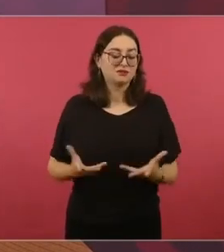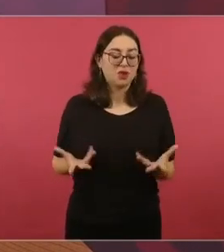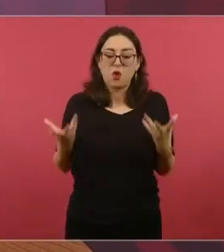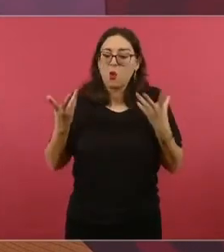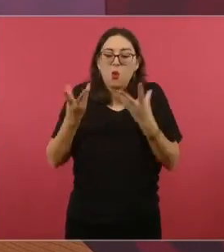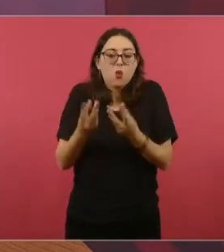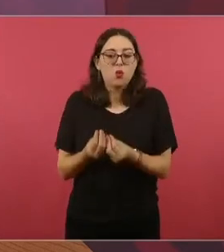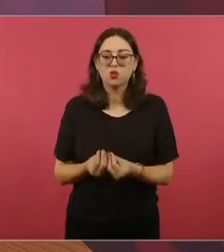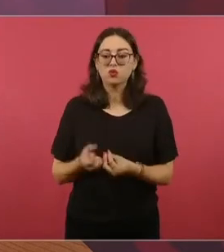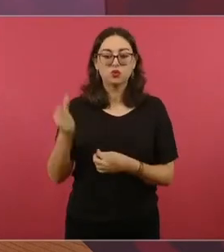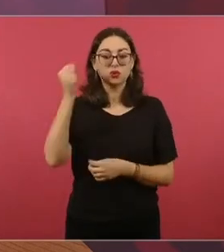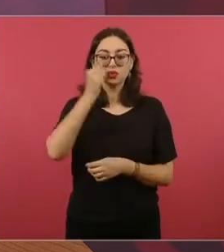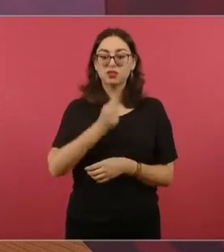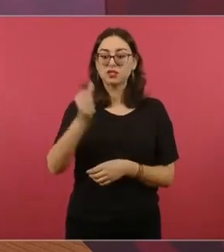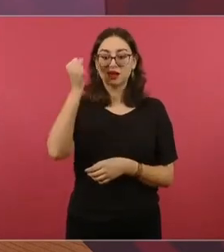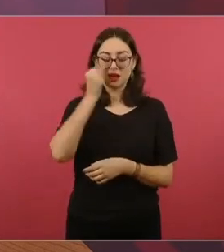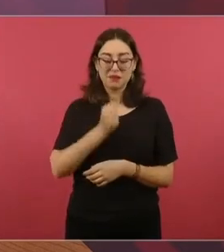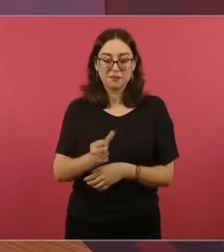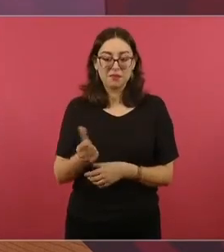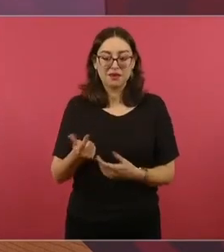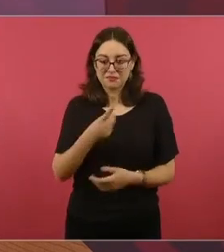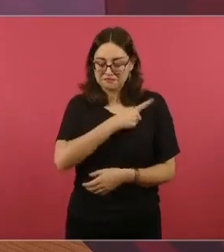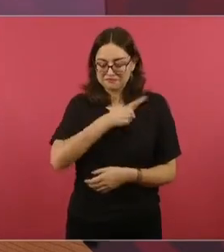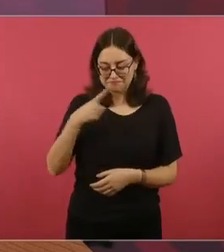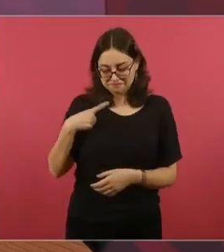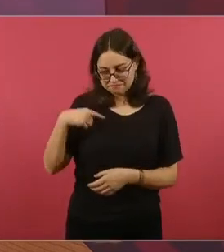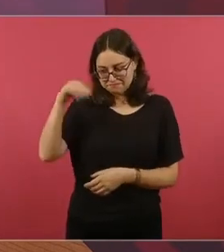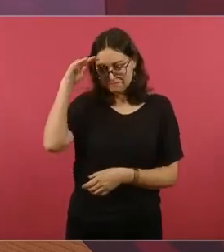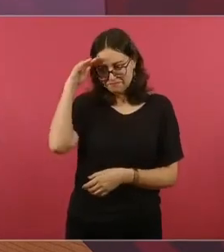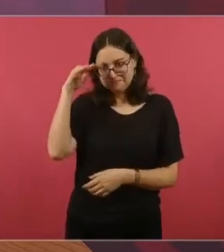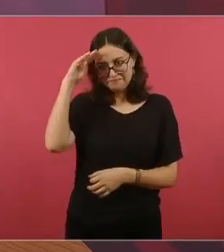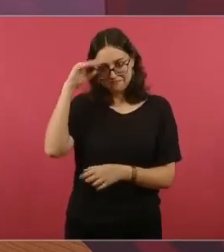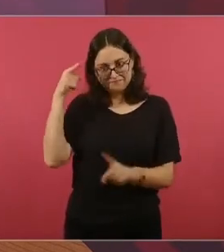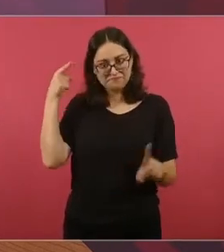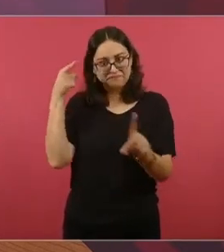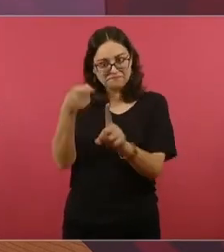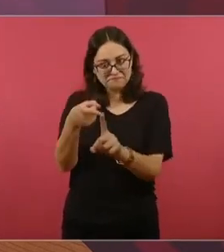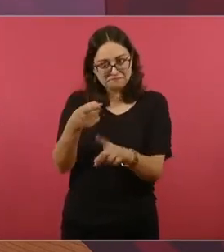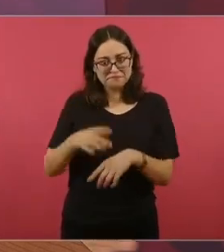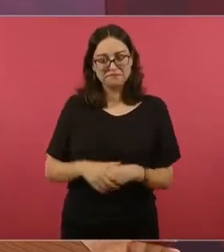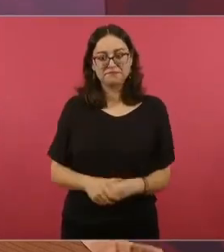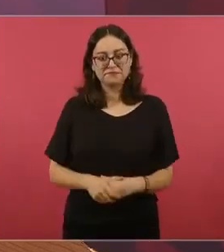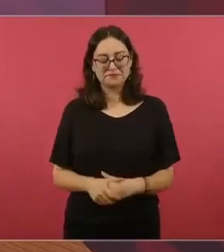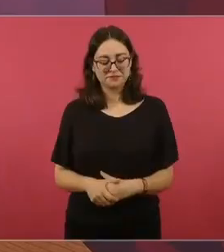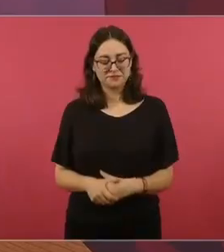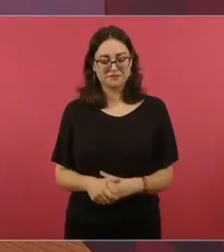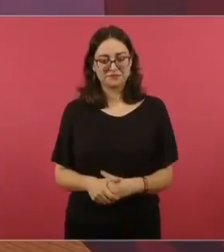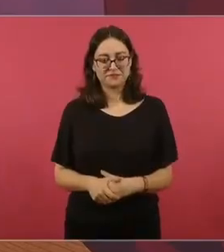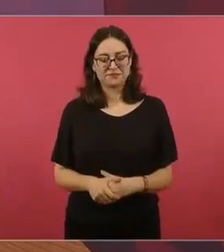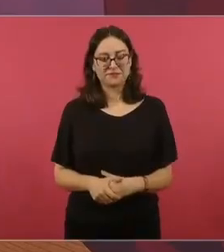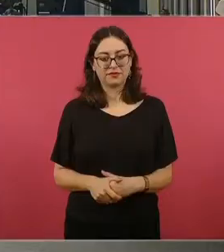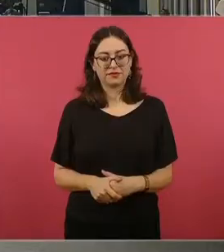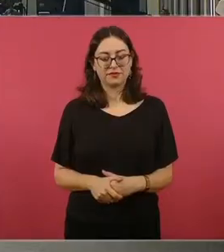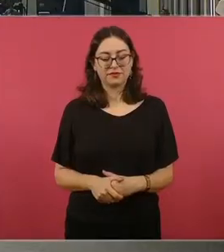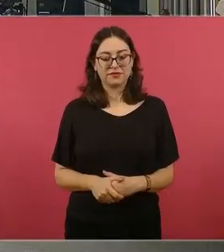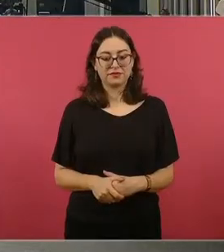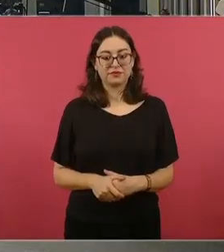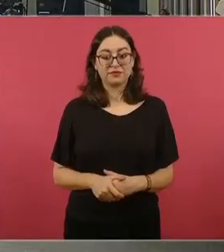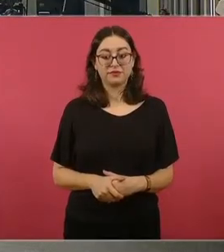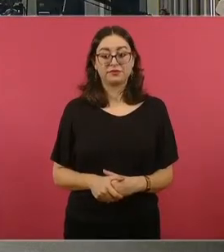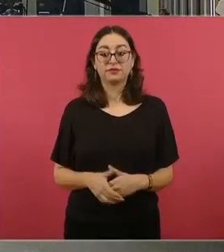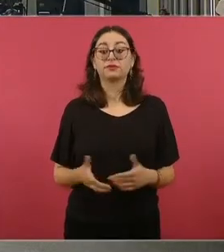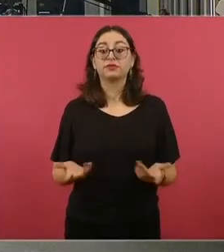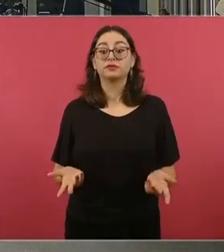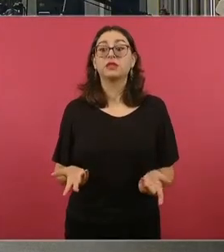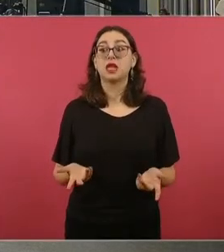México. Y hemos llegado a acuerdos, que esto es algo también